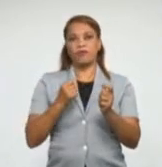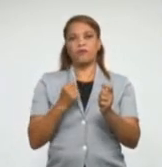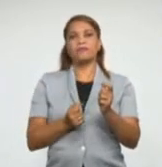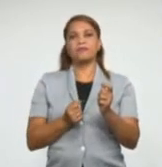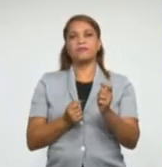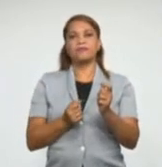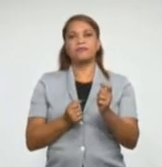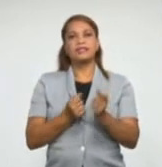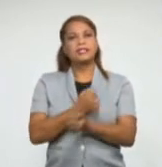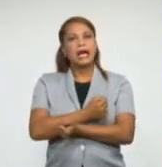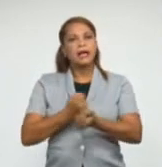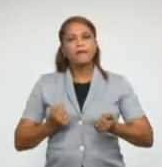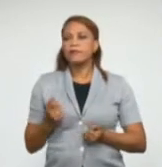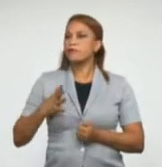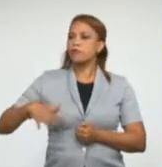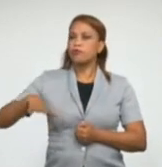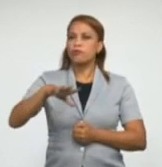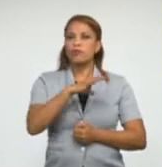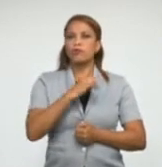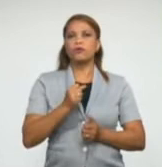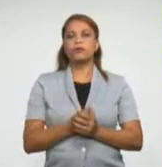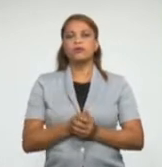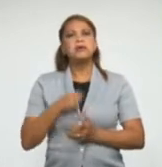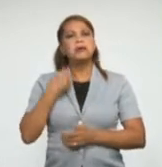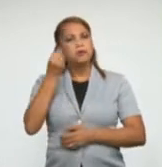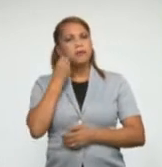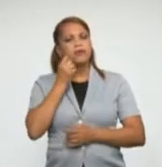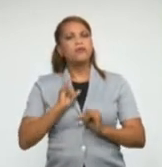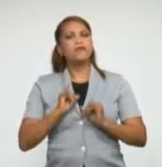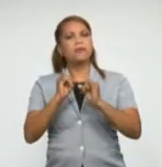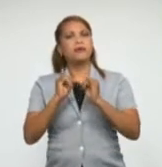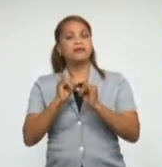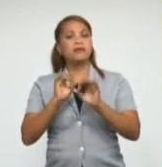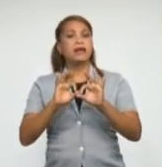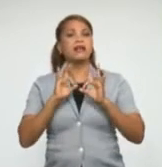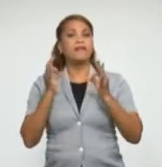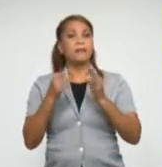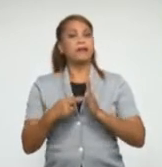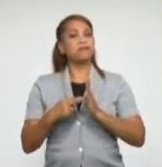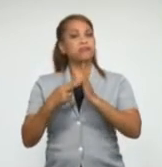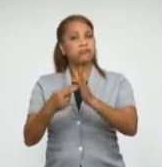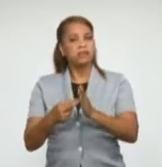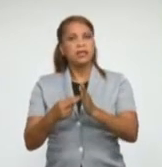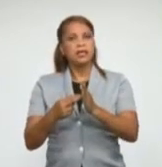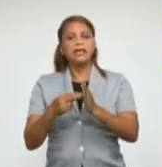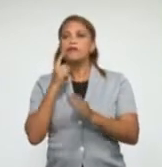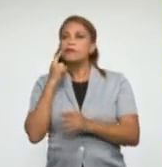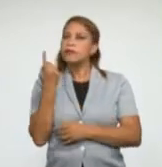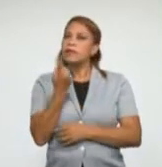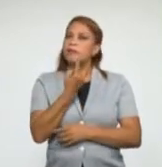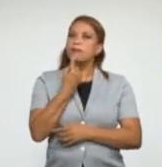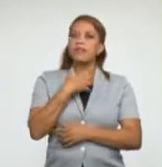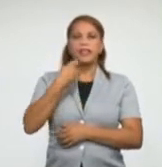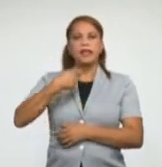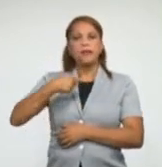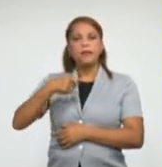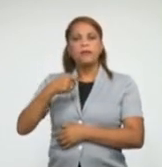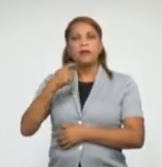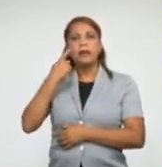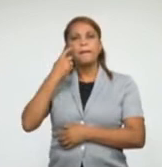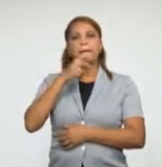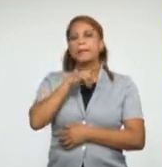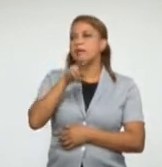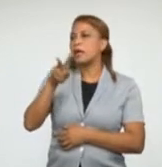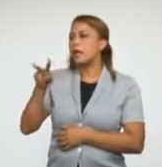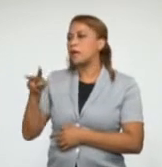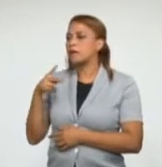que el mensaje a la familia fundamentalmente debe ser que hay que mirar el entorno, que hay que mirar el hogar, y